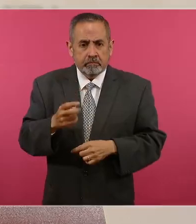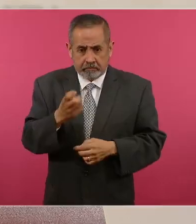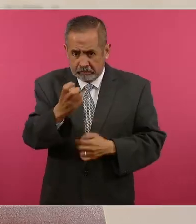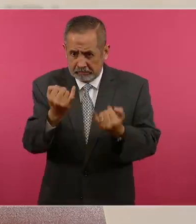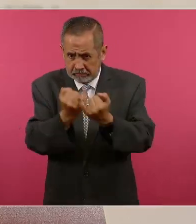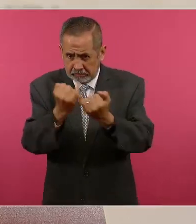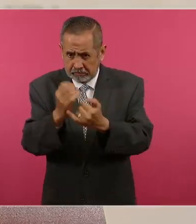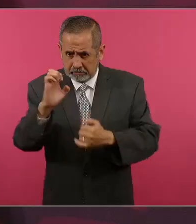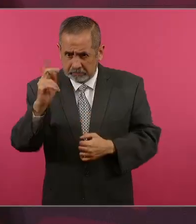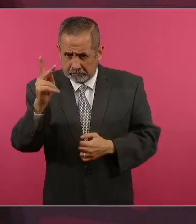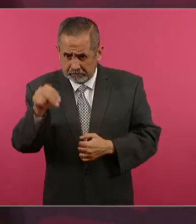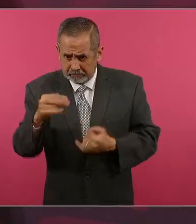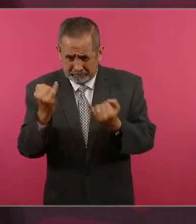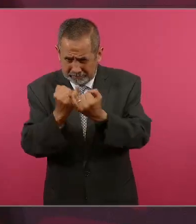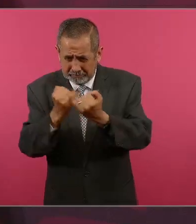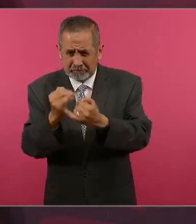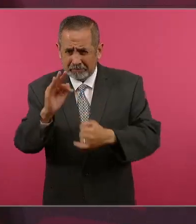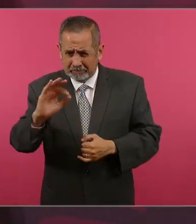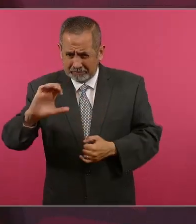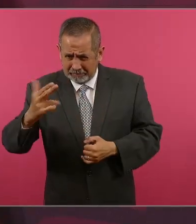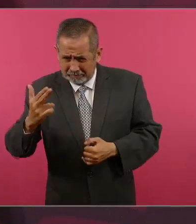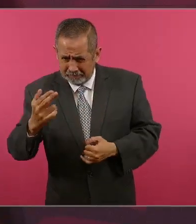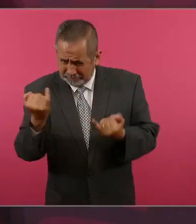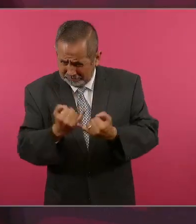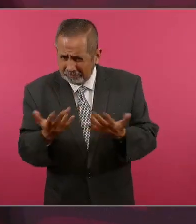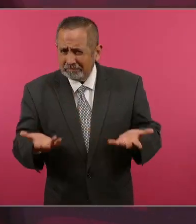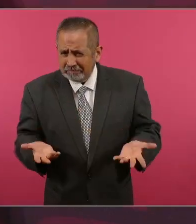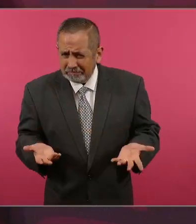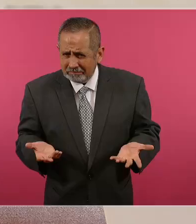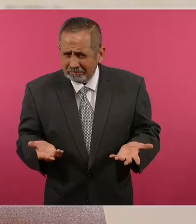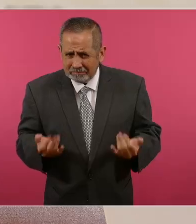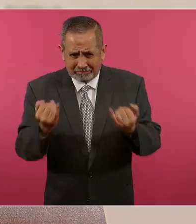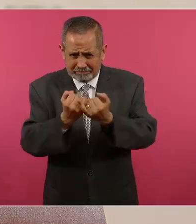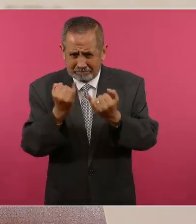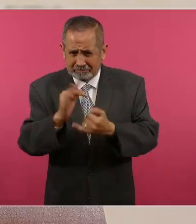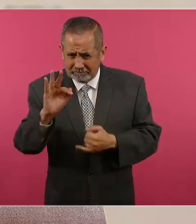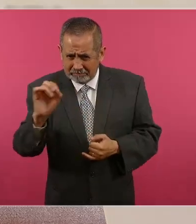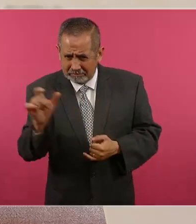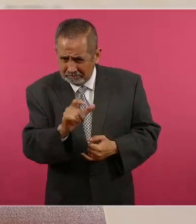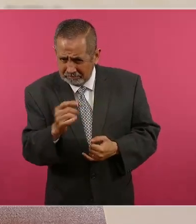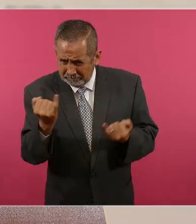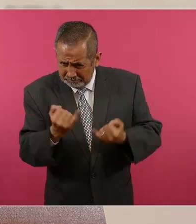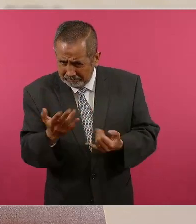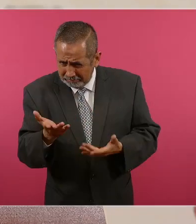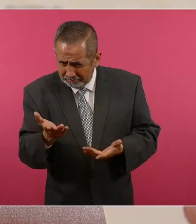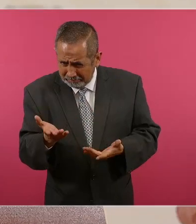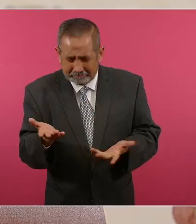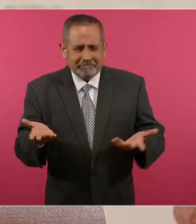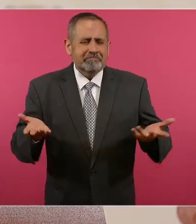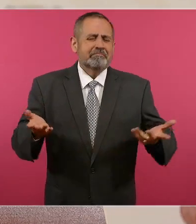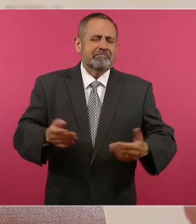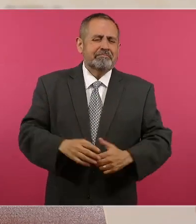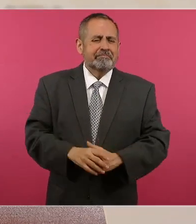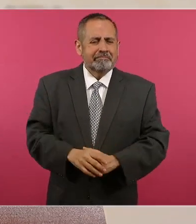Nieto? ¿Eso hizo Calderón? ¿Eso hizo Fox?